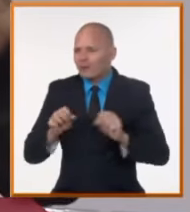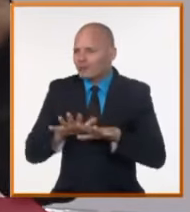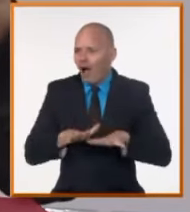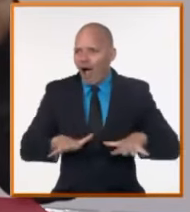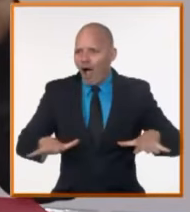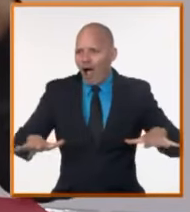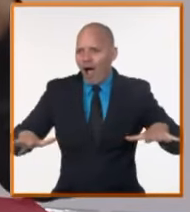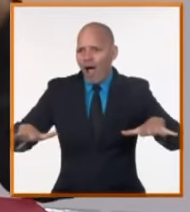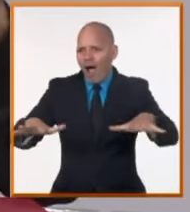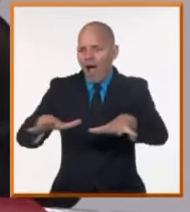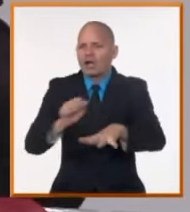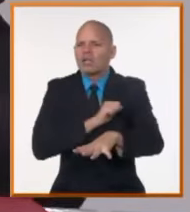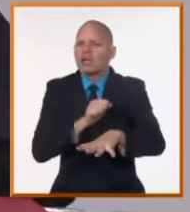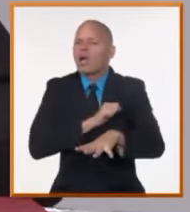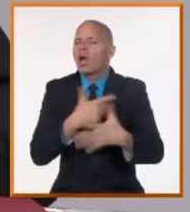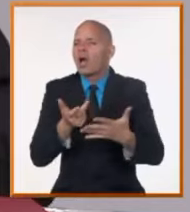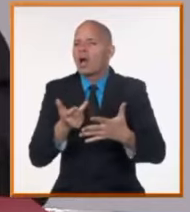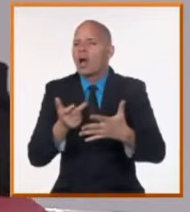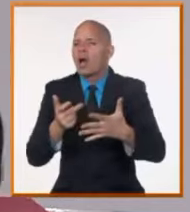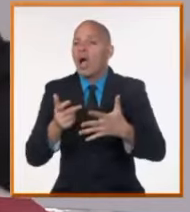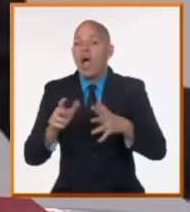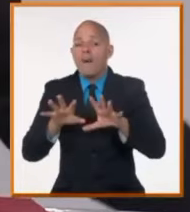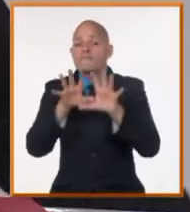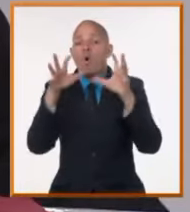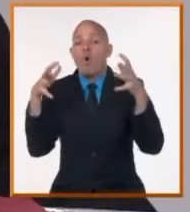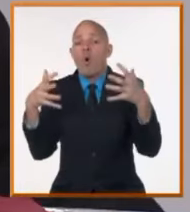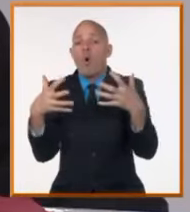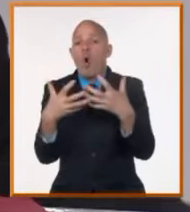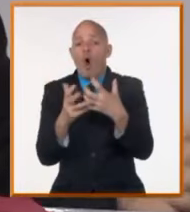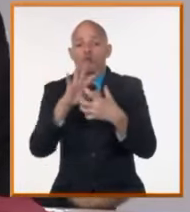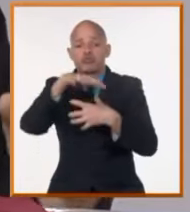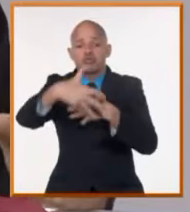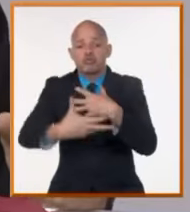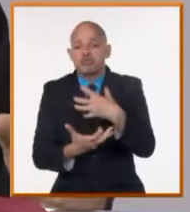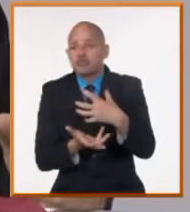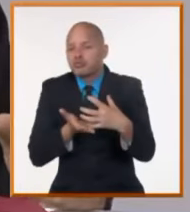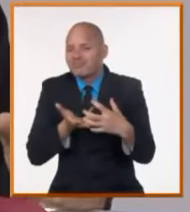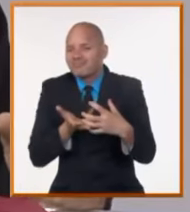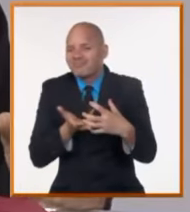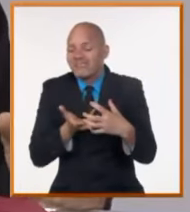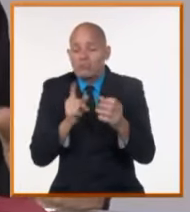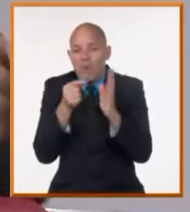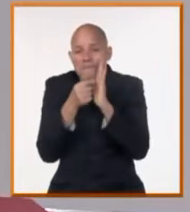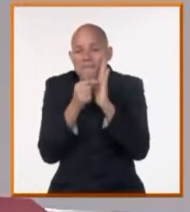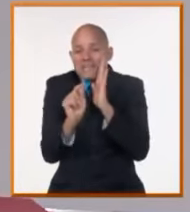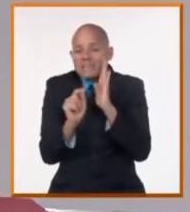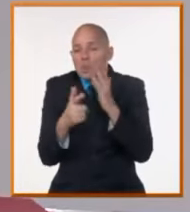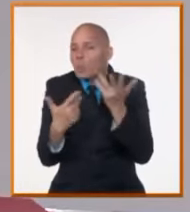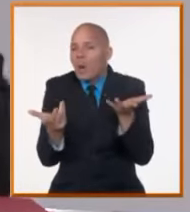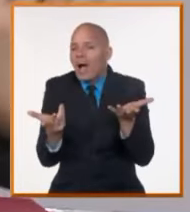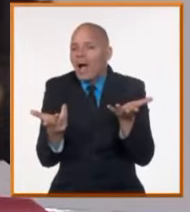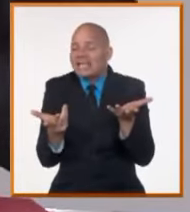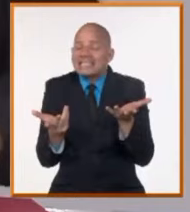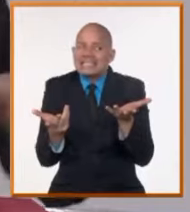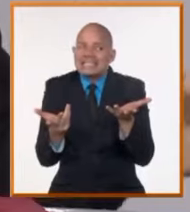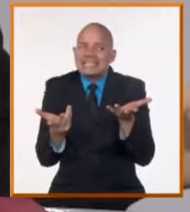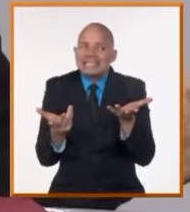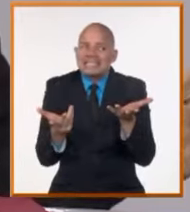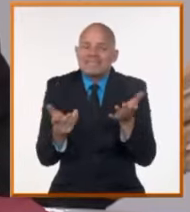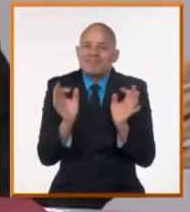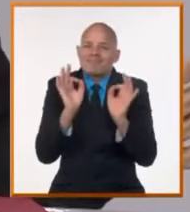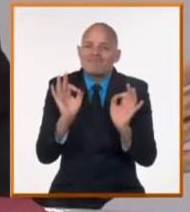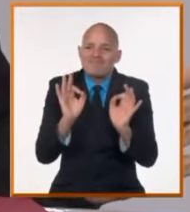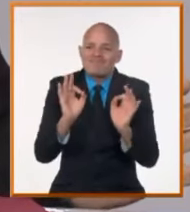soñando en grande. Estaban predestinados. Y Cuba de pronto le rompió eso. La fruta madura resultó ser